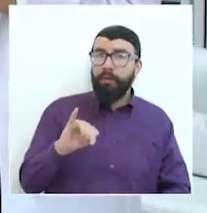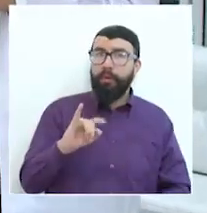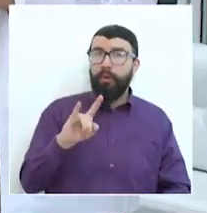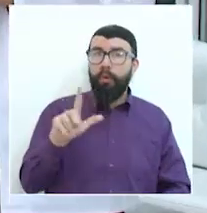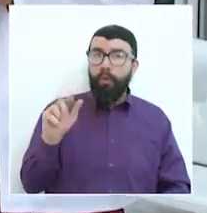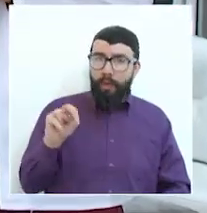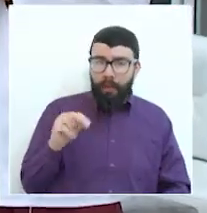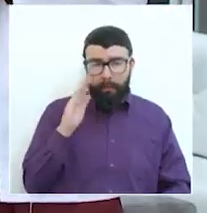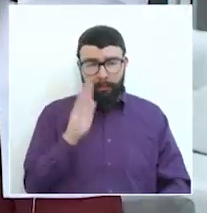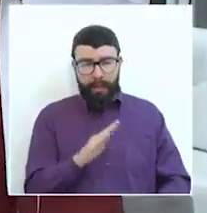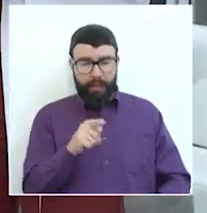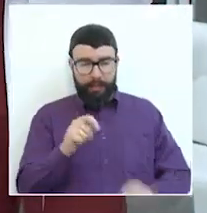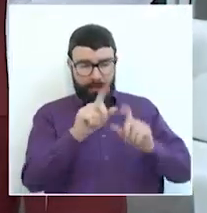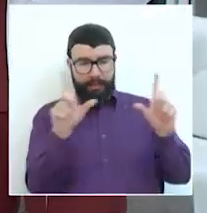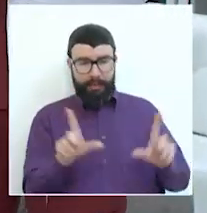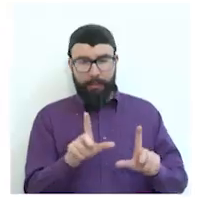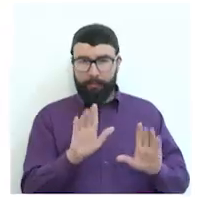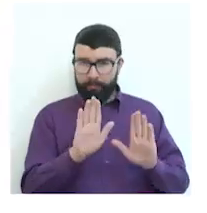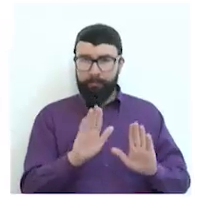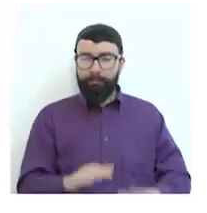después de este examen. Ya regresamos.